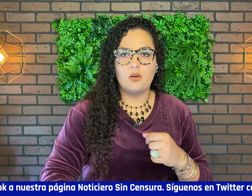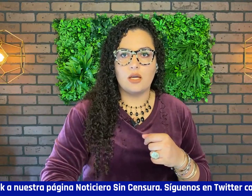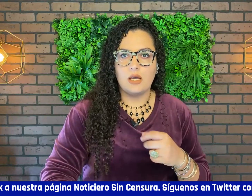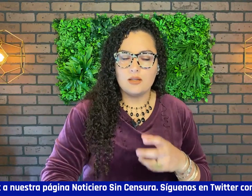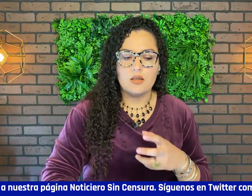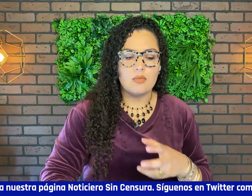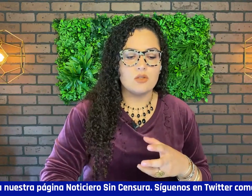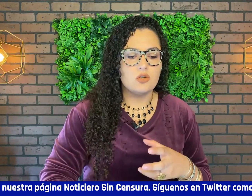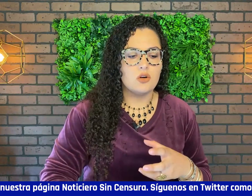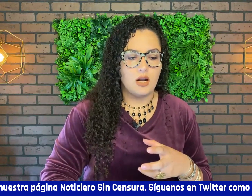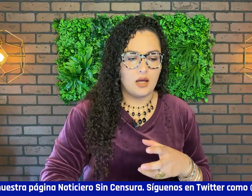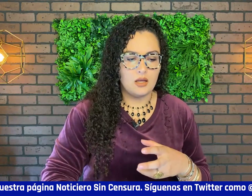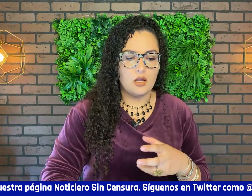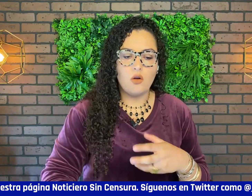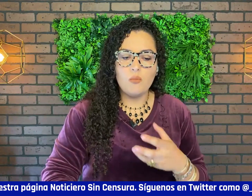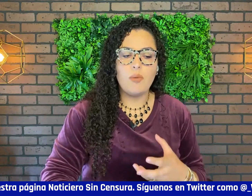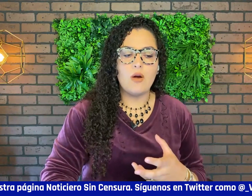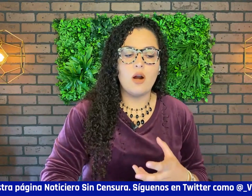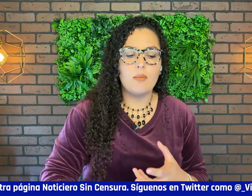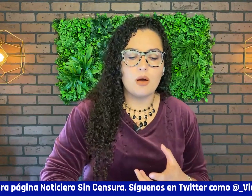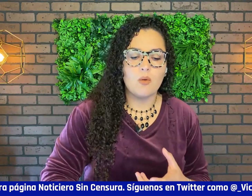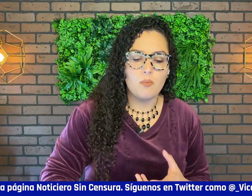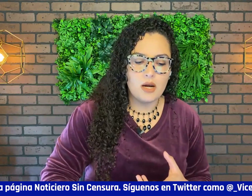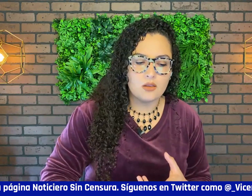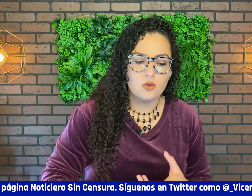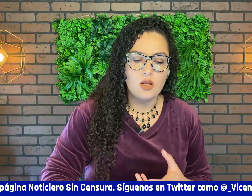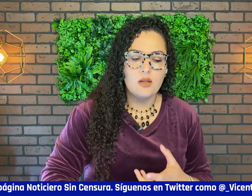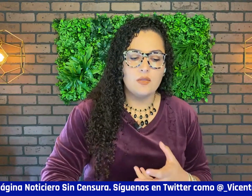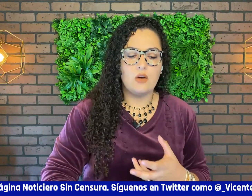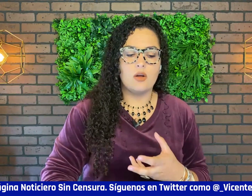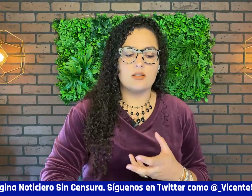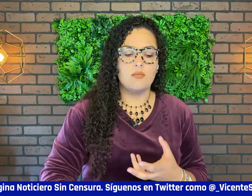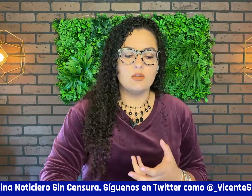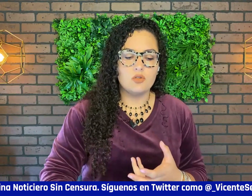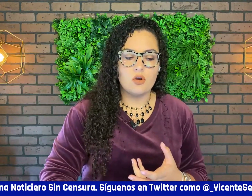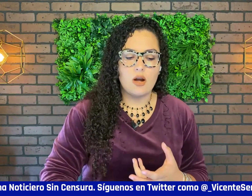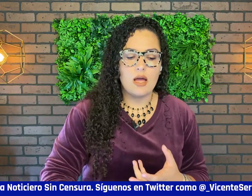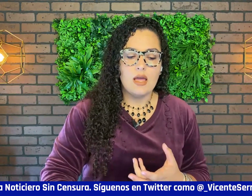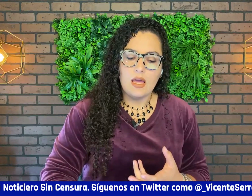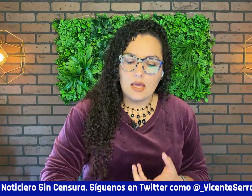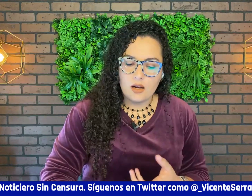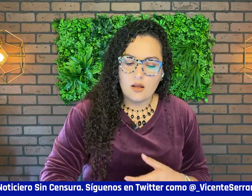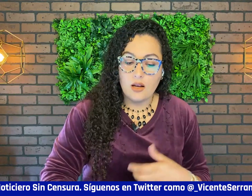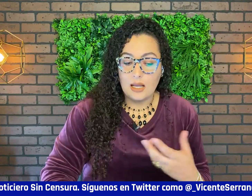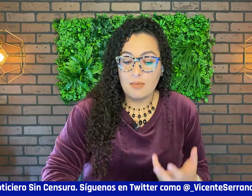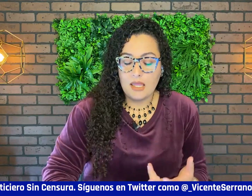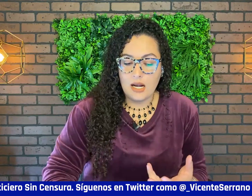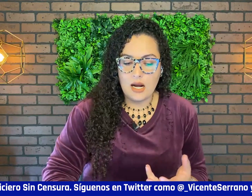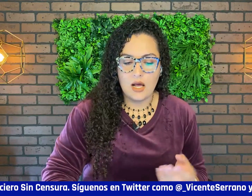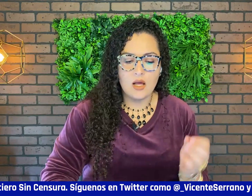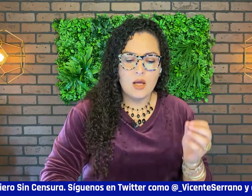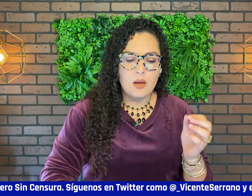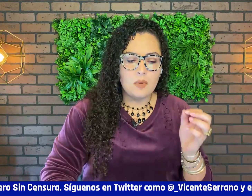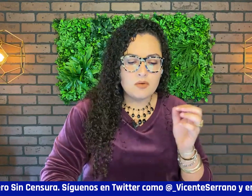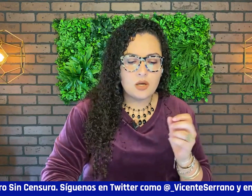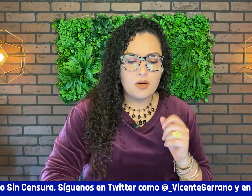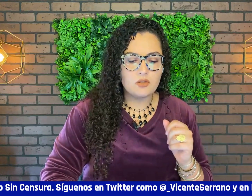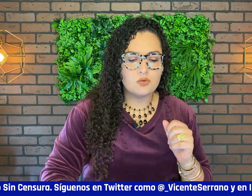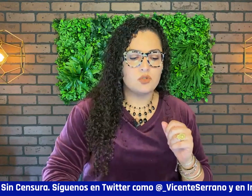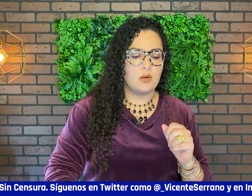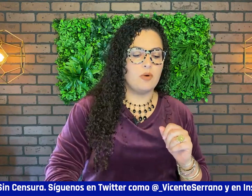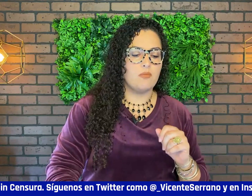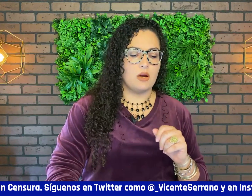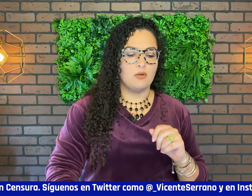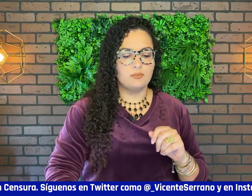de lo que se menciona y no hay un panorama completo de lo que se menciona en la mañanera. Vamos a